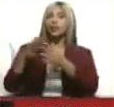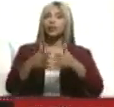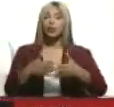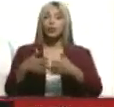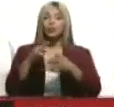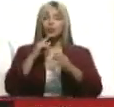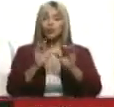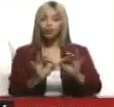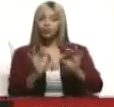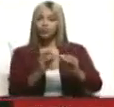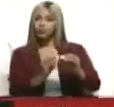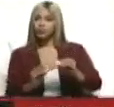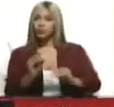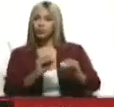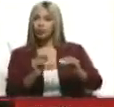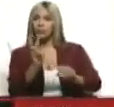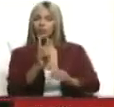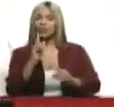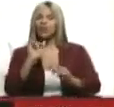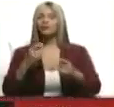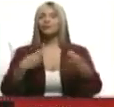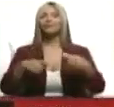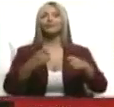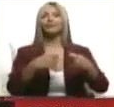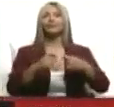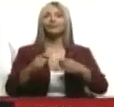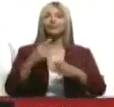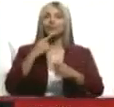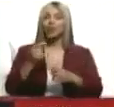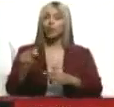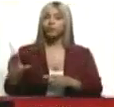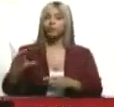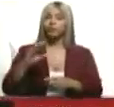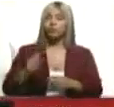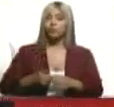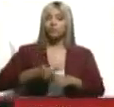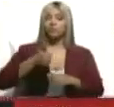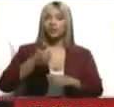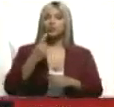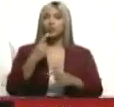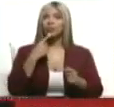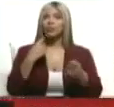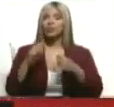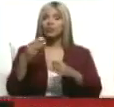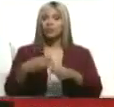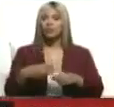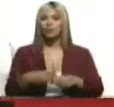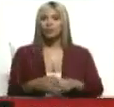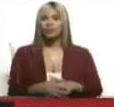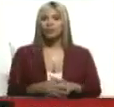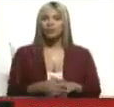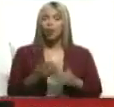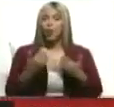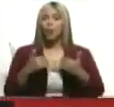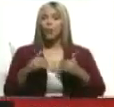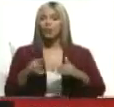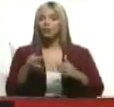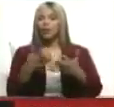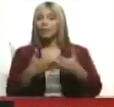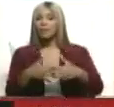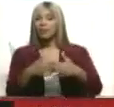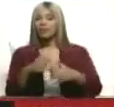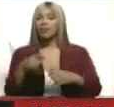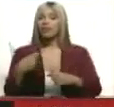como Venezuela y venderlo. Por supuesto, la ganancia es mucho mayor que si solamente vendes el petróleo. Y por eso esa empresa le da